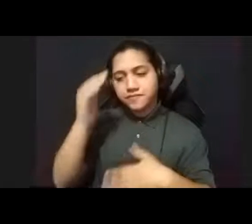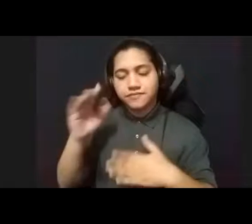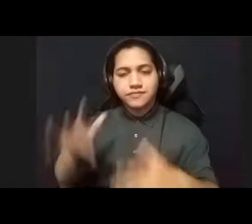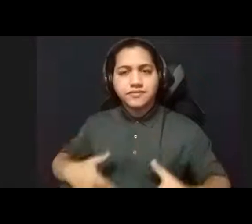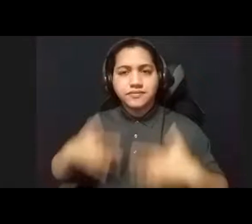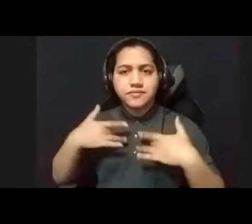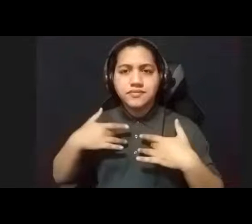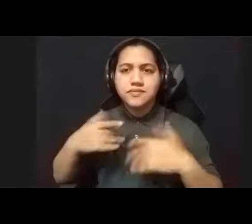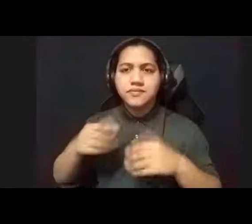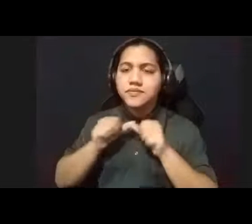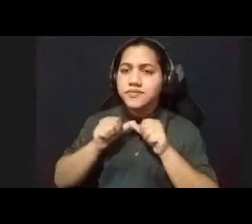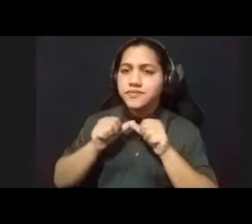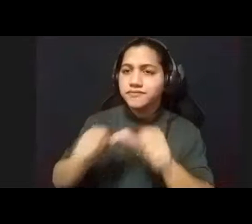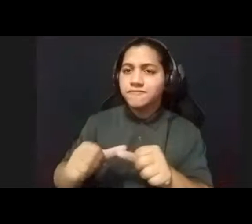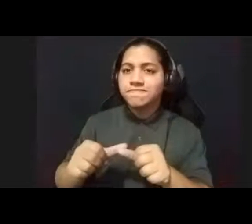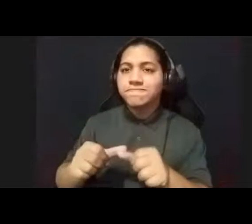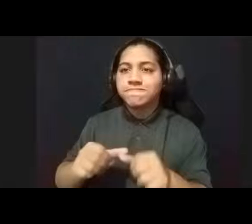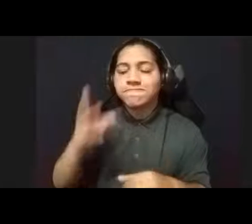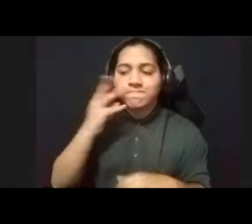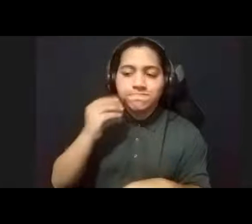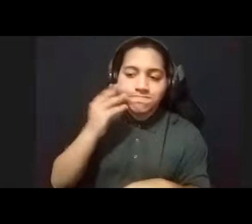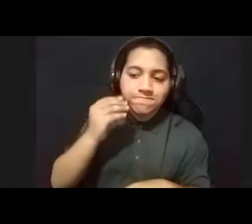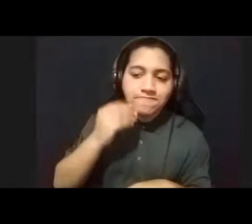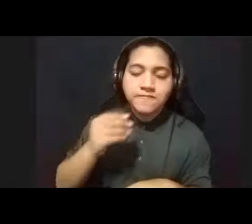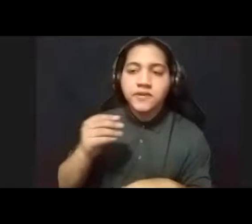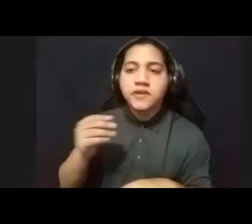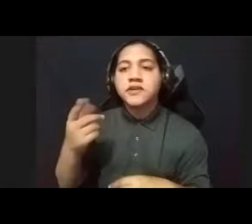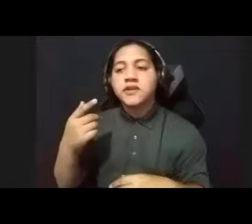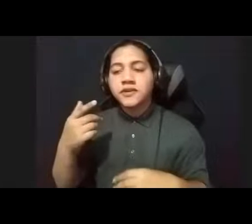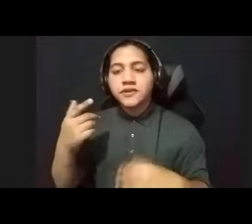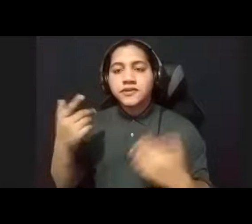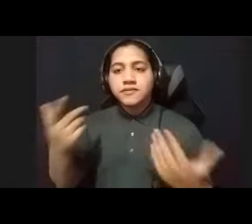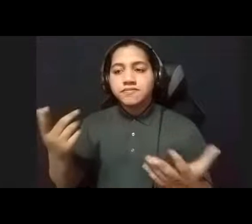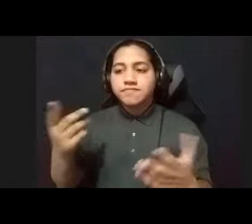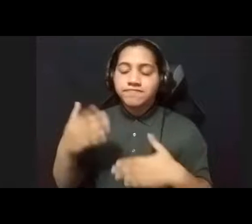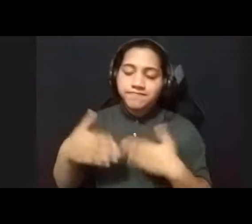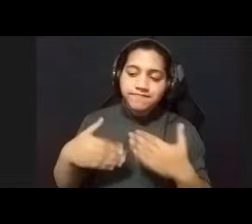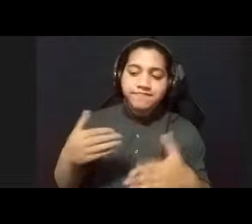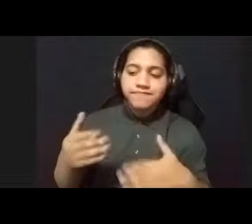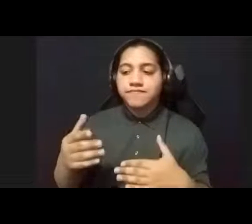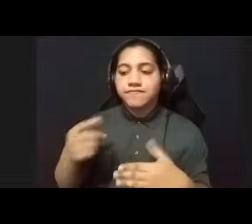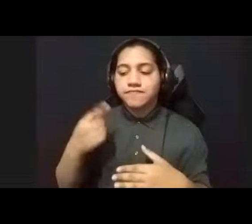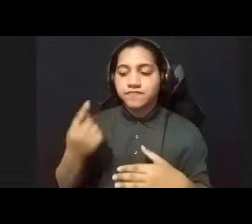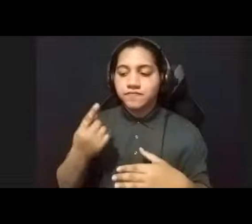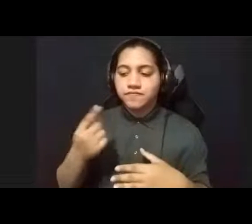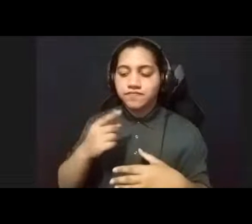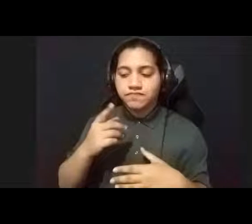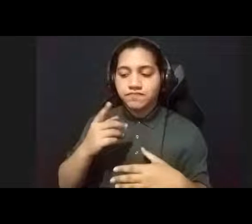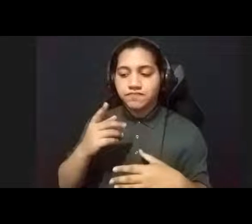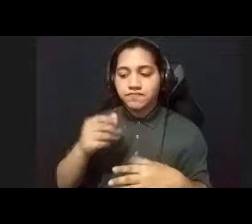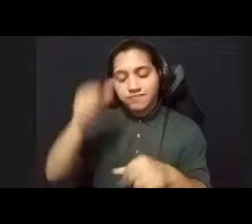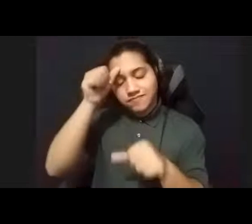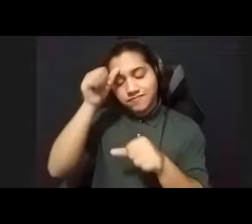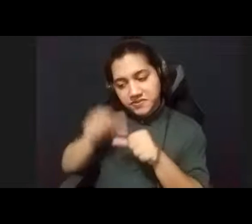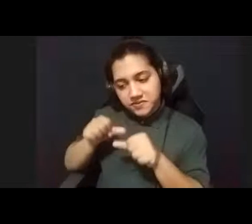y continua travesía, y en ese recorrido cargamos en muchas ocasiones solamente con los recuerdos y los cuentos